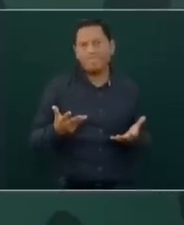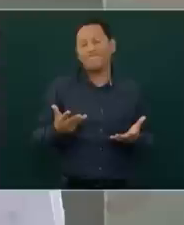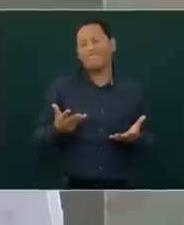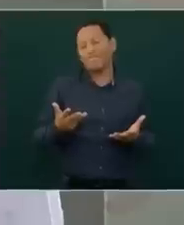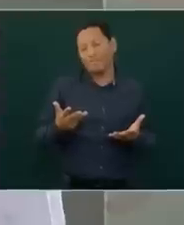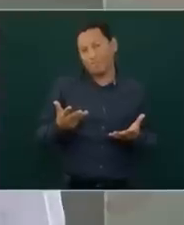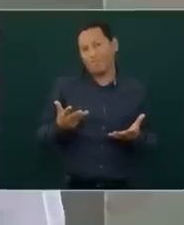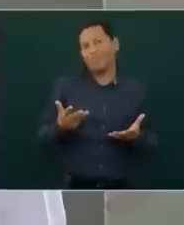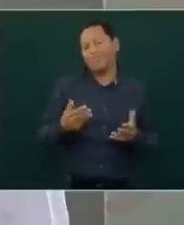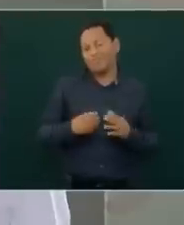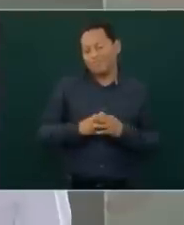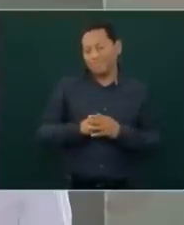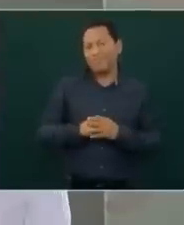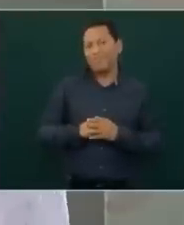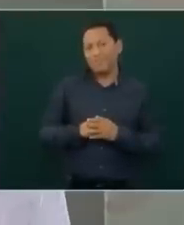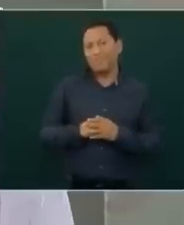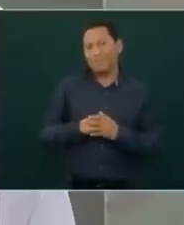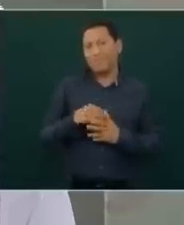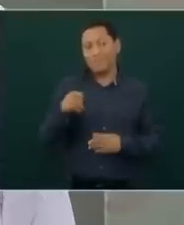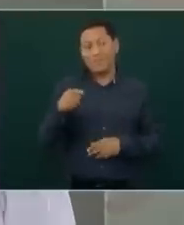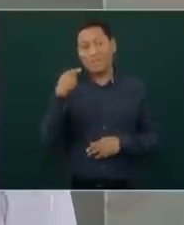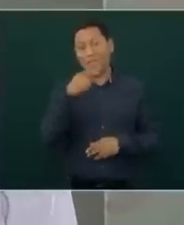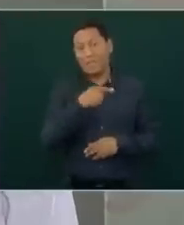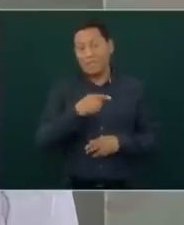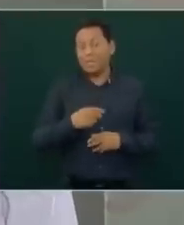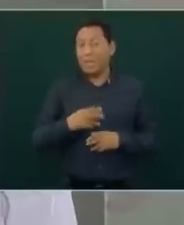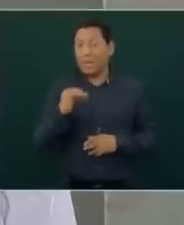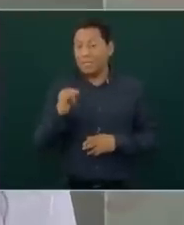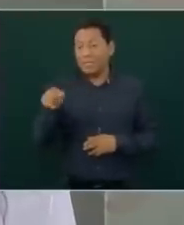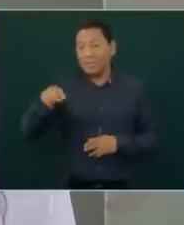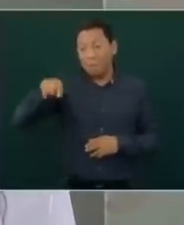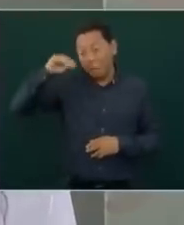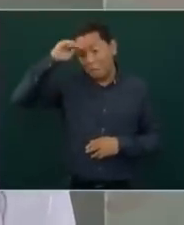Es una dictadura. No,